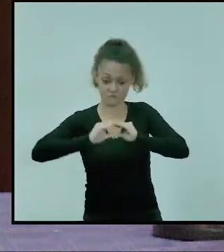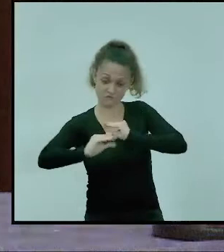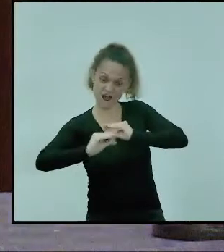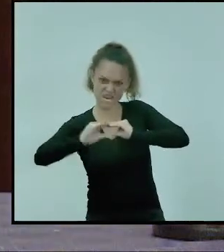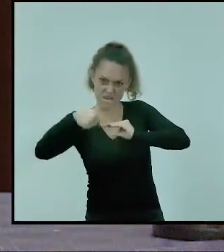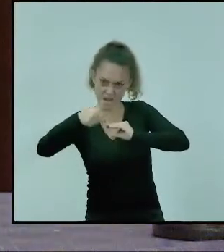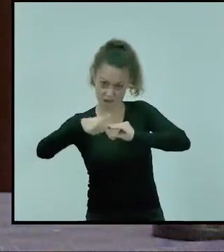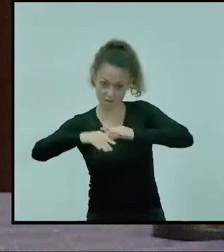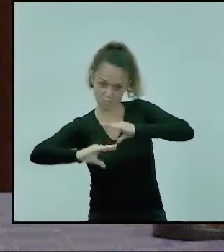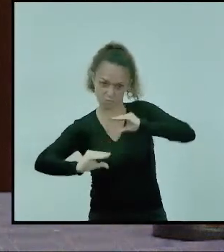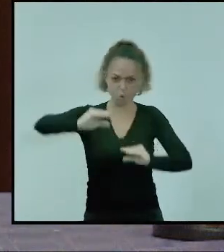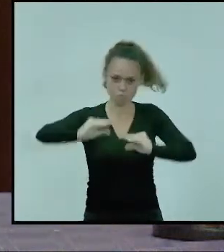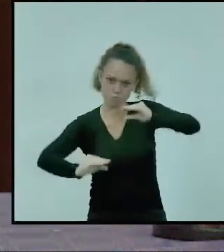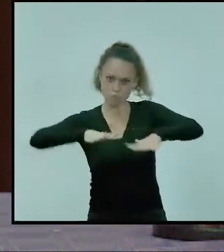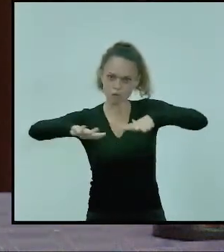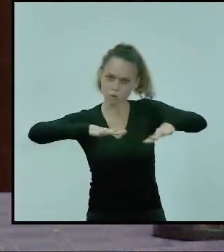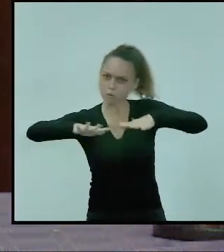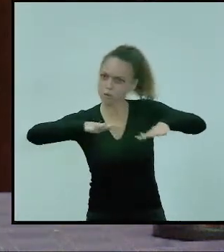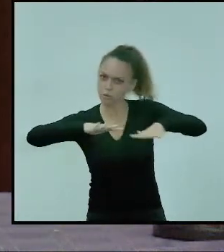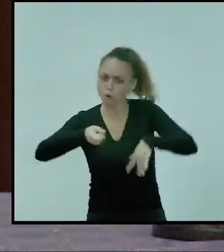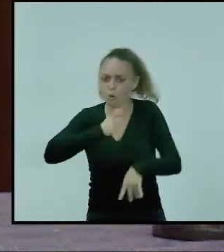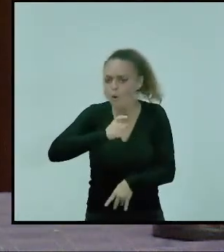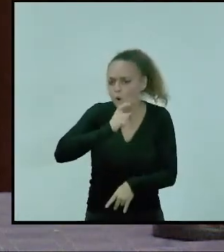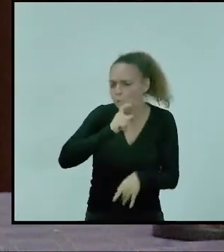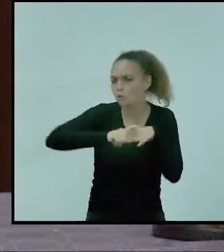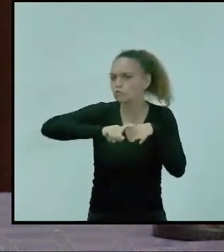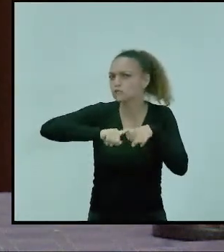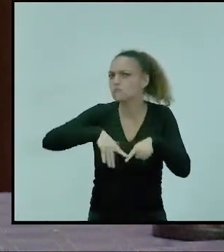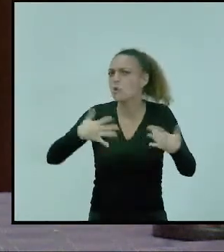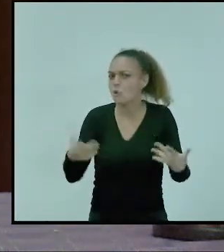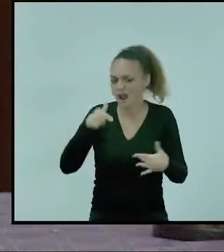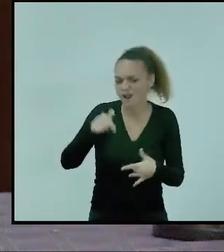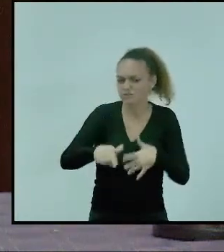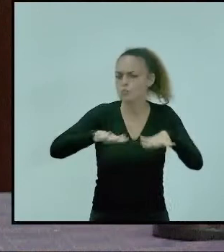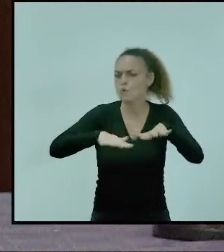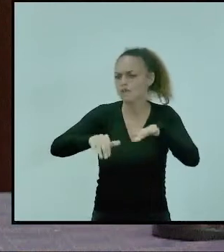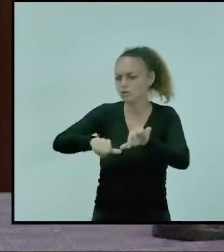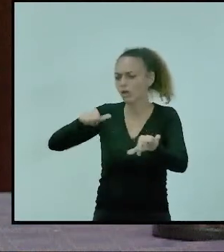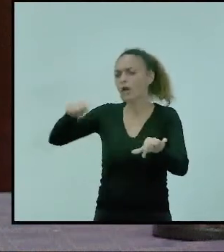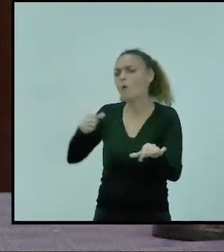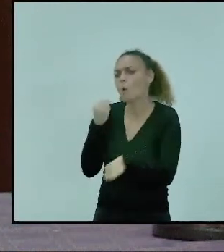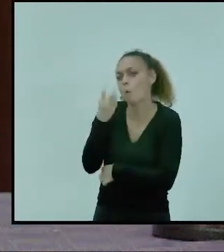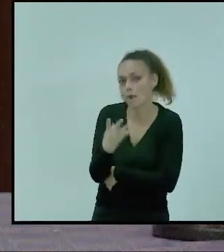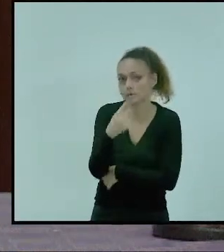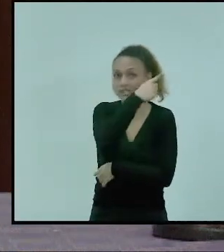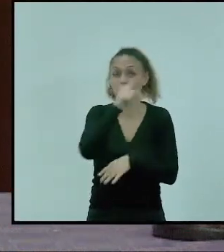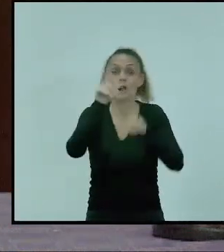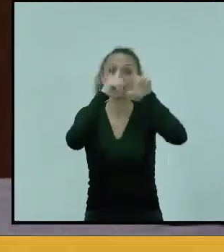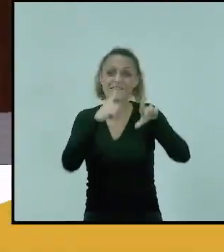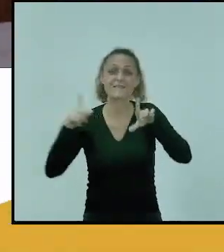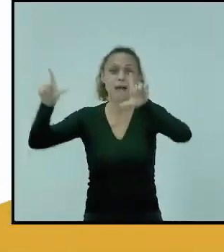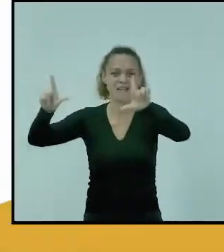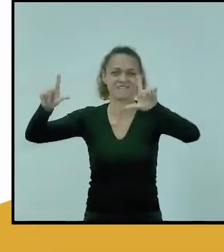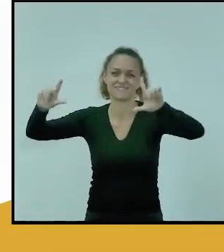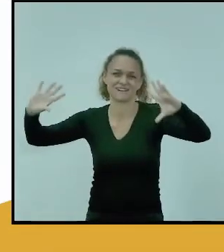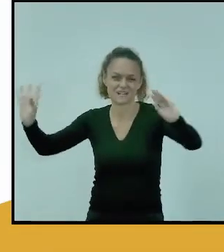etc. Y esto es una imagen resumida de los efectos geológicos